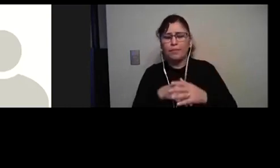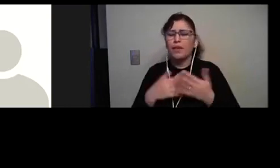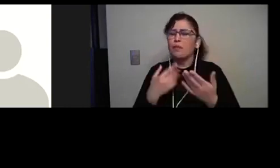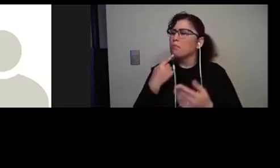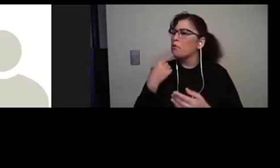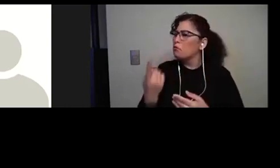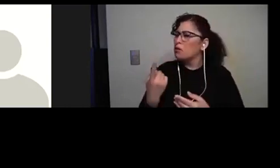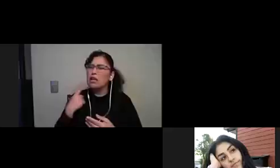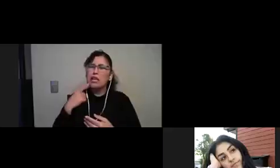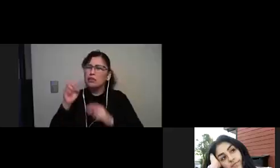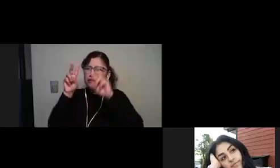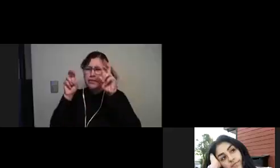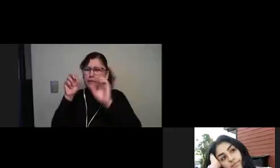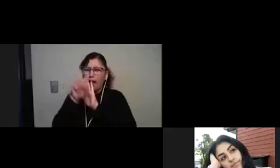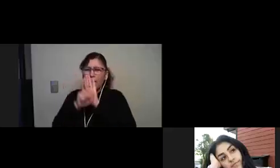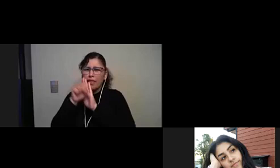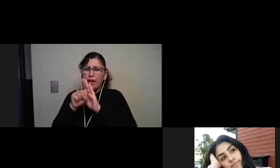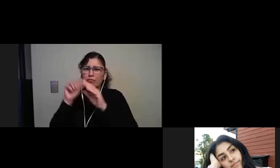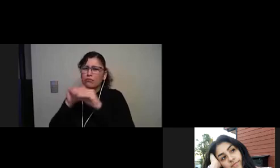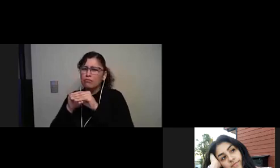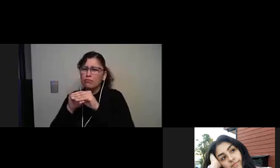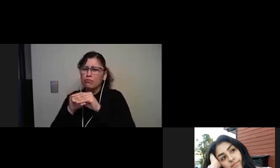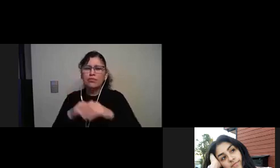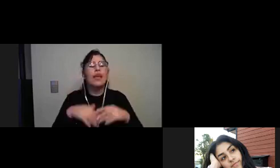Ya, perfecto. ¿De qué era el video? Ya se ve.